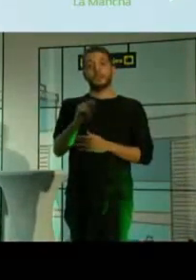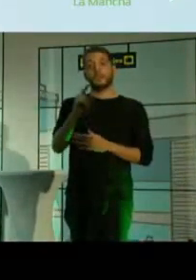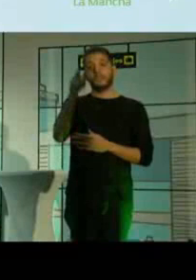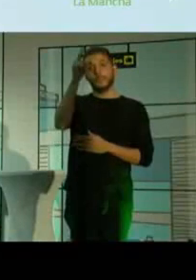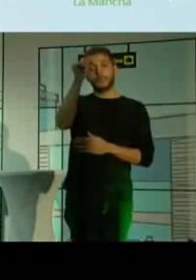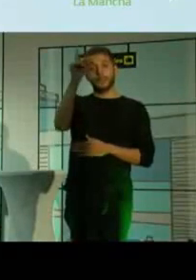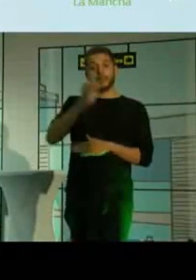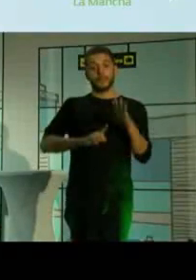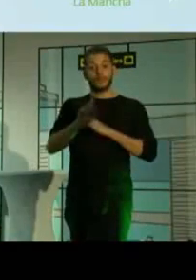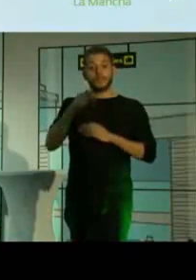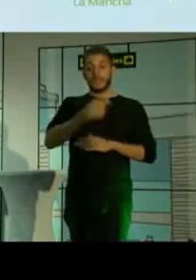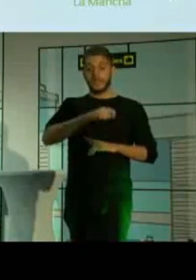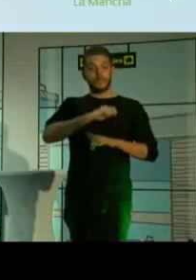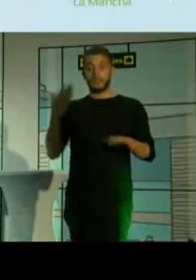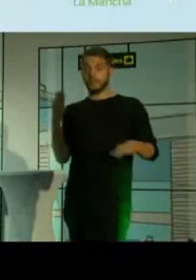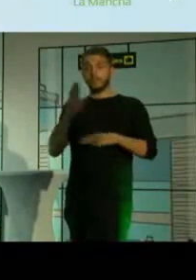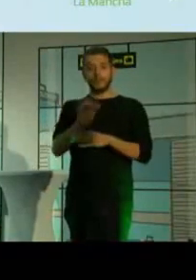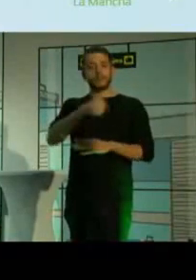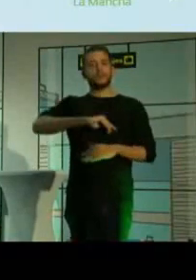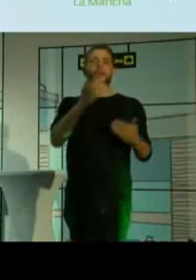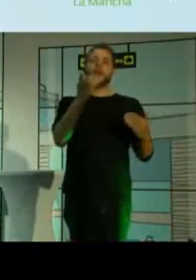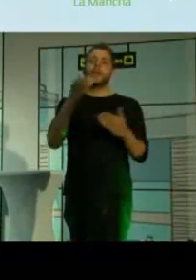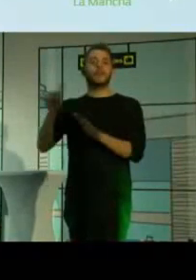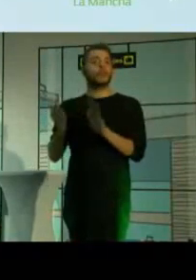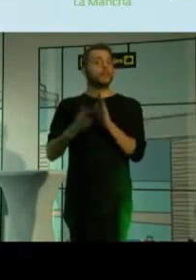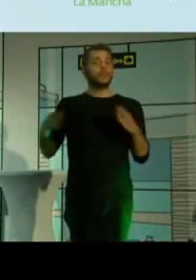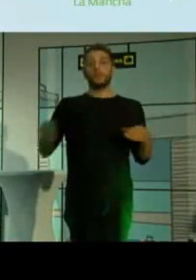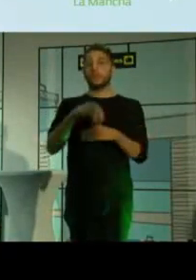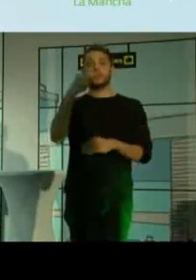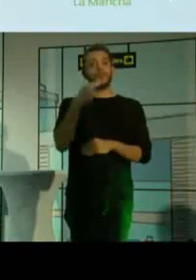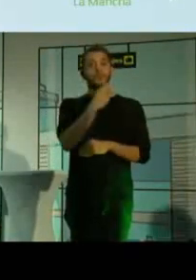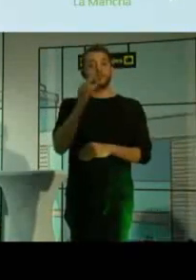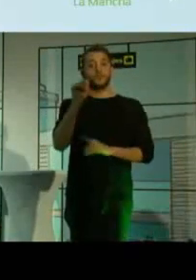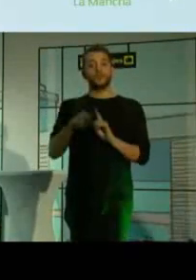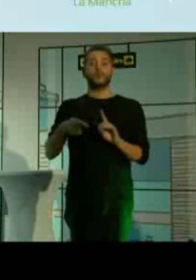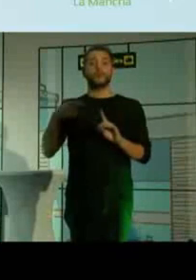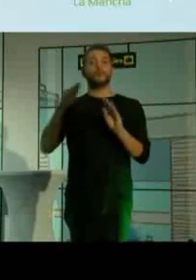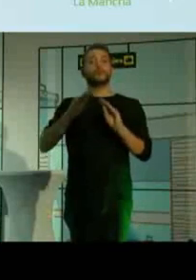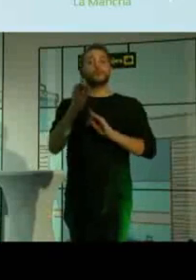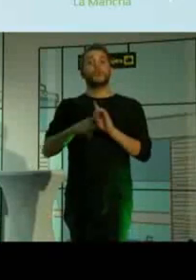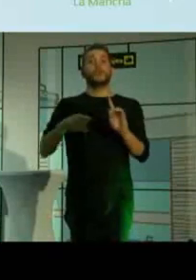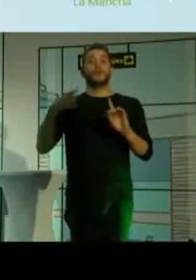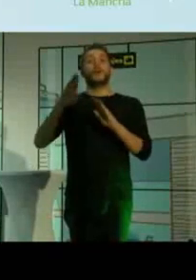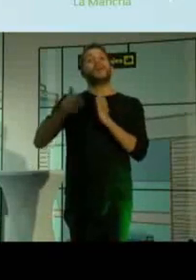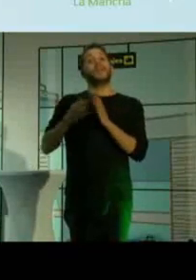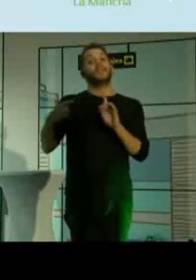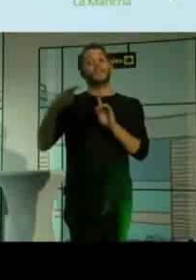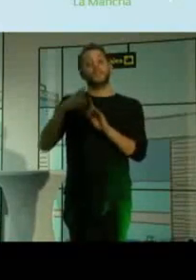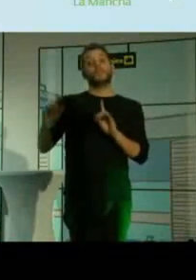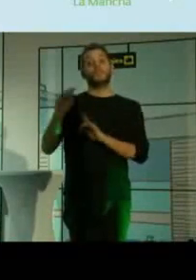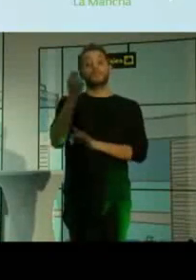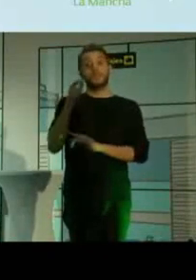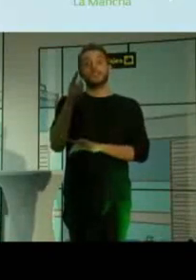desarrollo de toda españa queremos agradecer a plena inducción su compromiso hasta llegar a este momento y en los próximos años